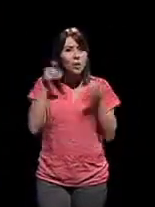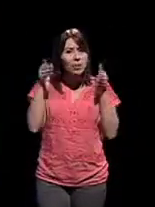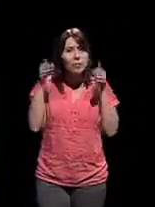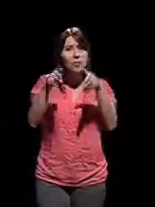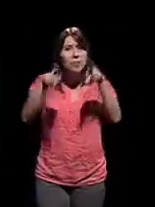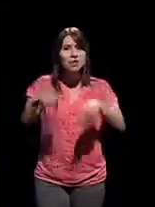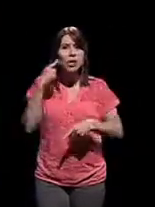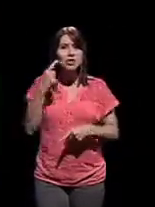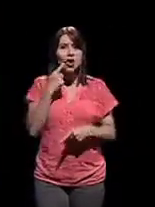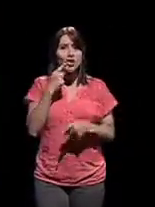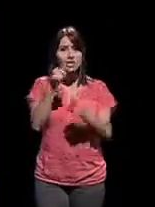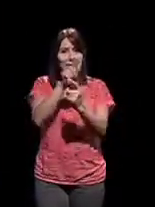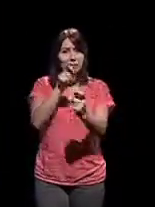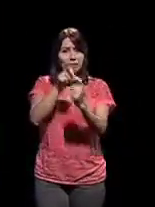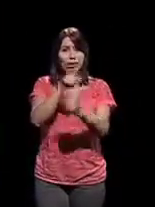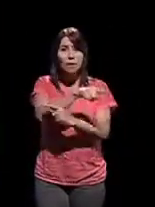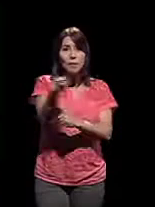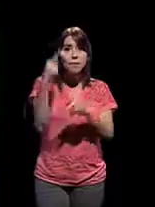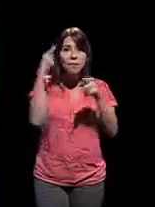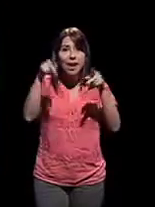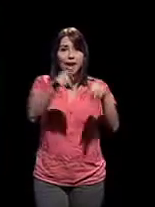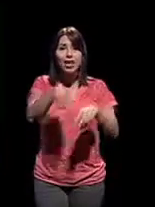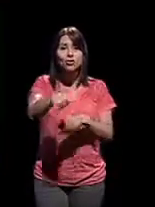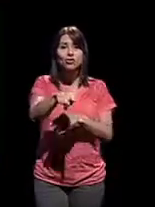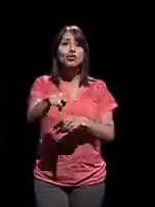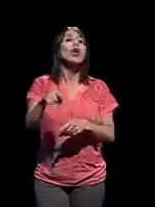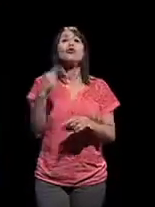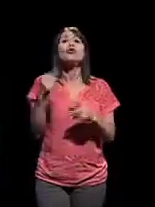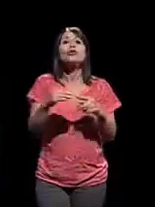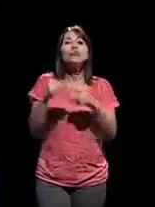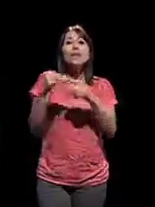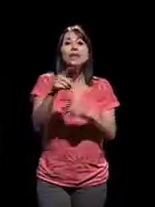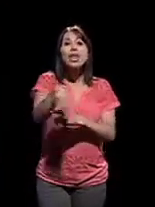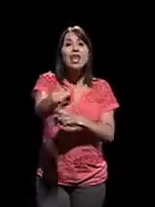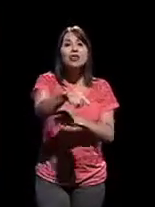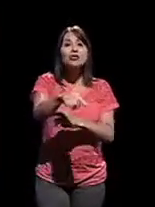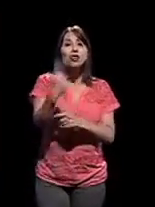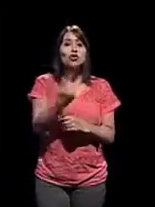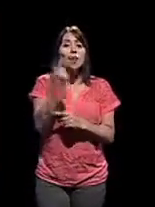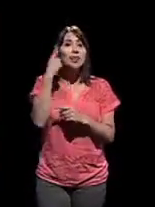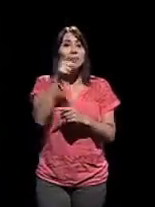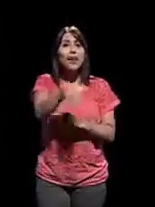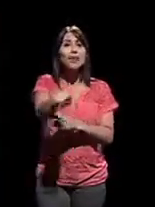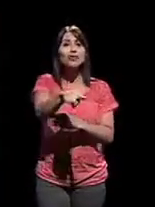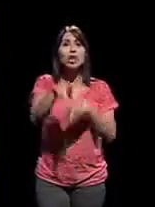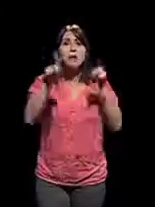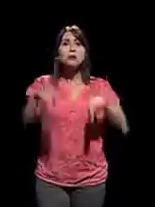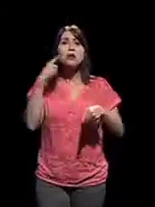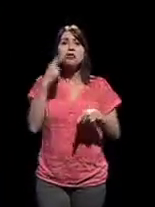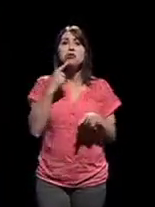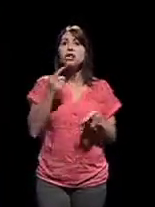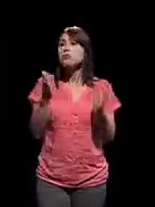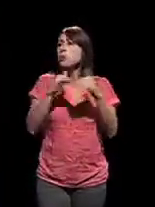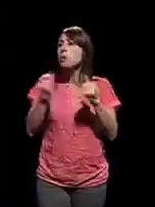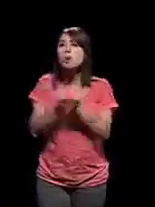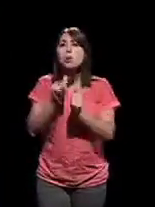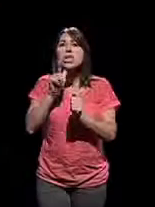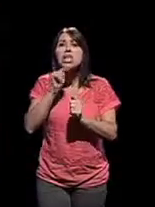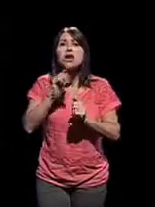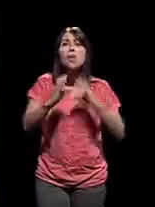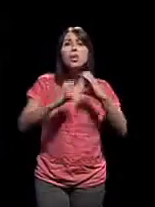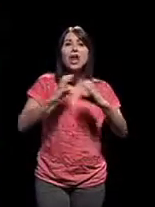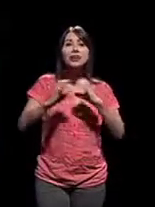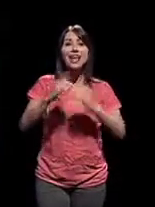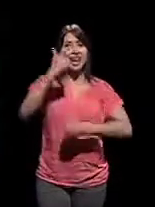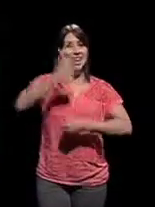siendo solo un tema de personas sordas, porque mientras ese tema será solo un tema de personas sordas, las personas sordas no van a tener con quién comunicarse. El LESCO debería